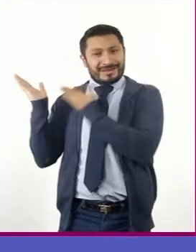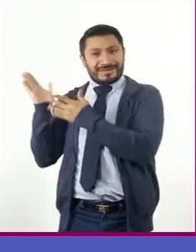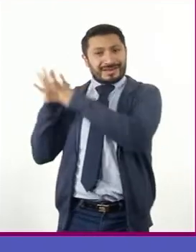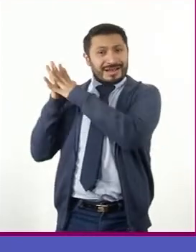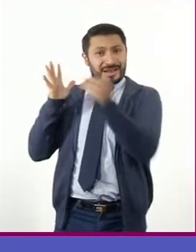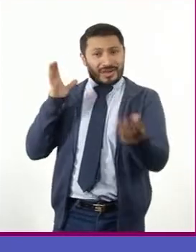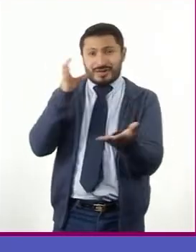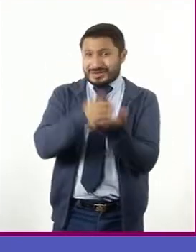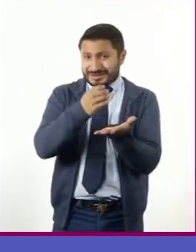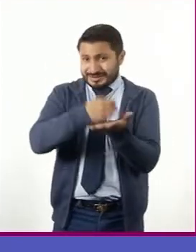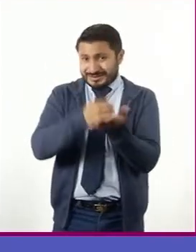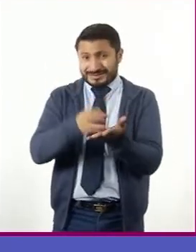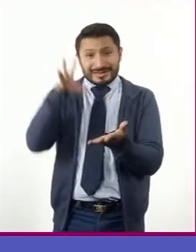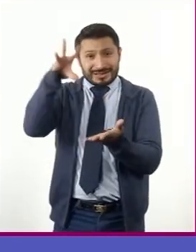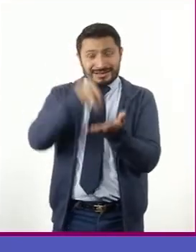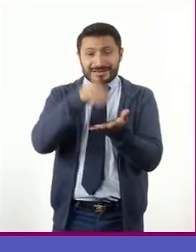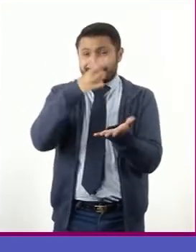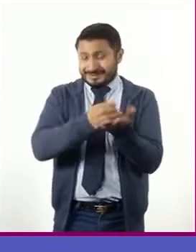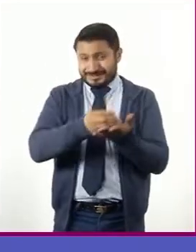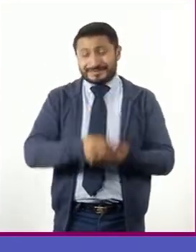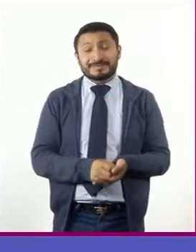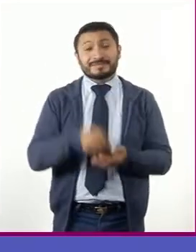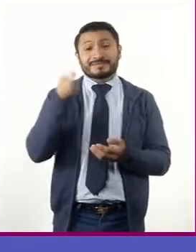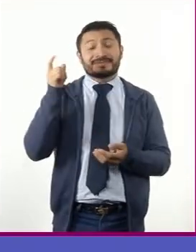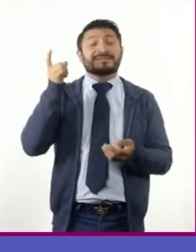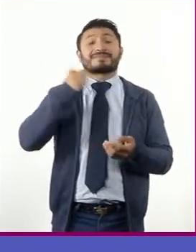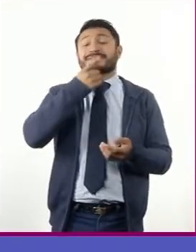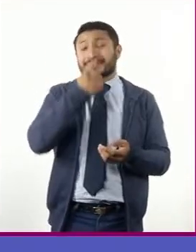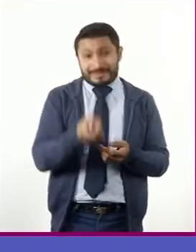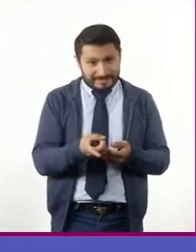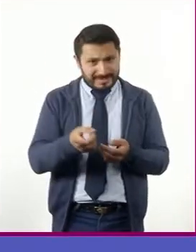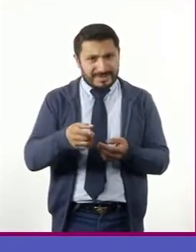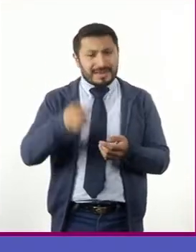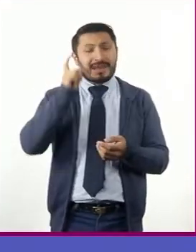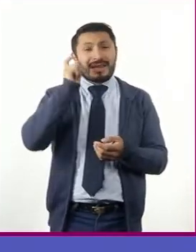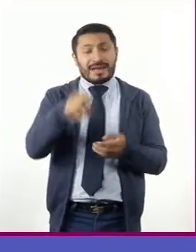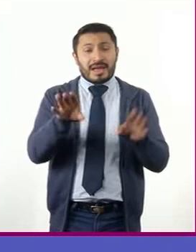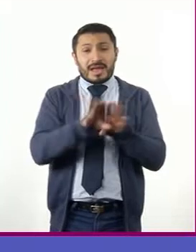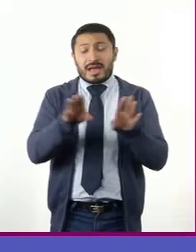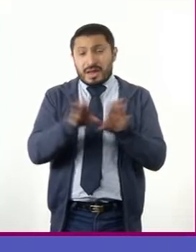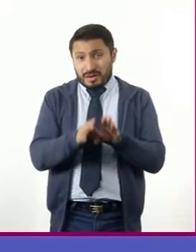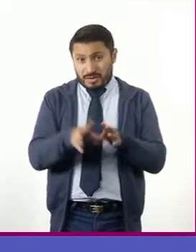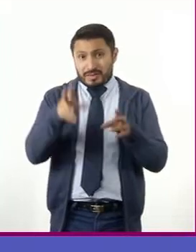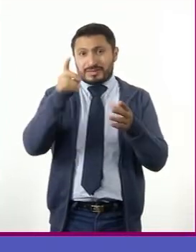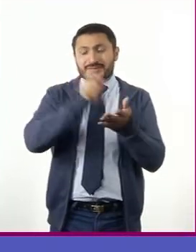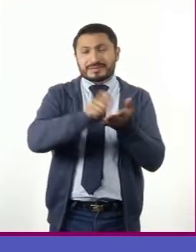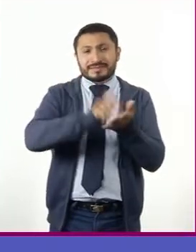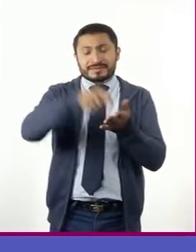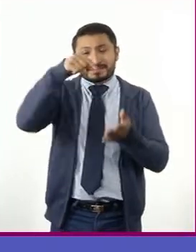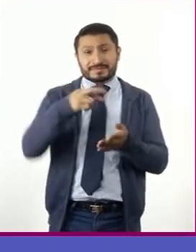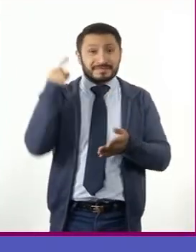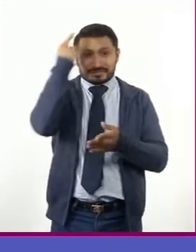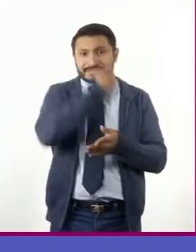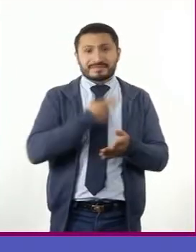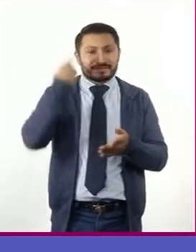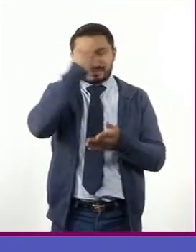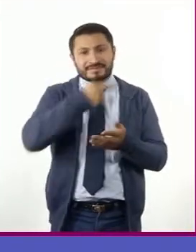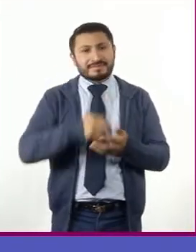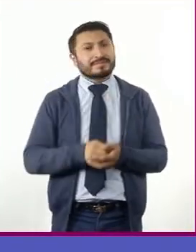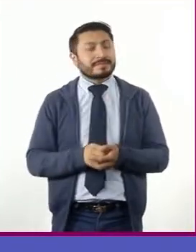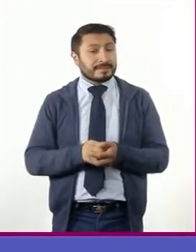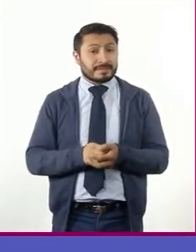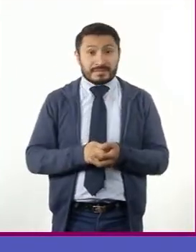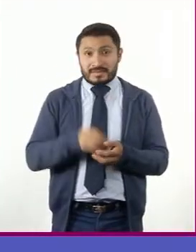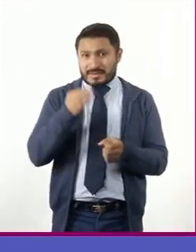pantalla. Les adelanto que el reto de la sesión consistirá en completarlo con los datos que aquí revisaremos. Les